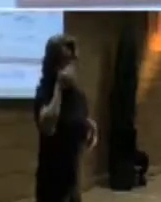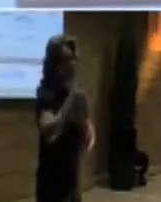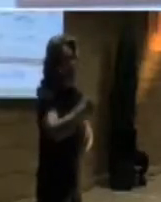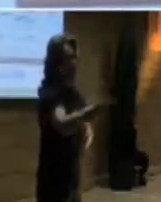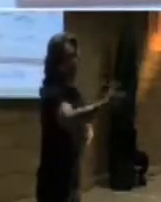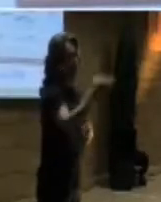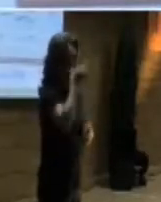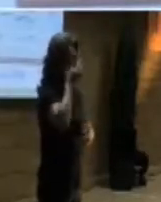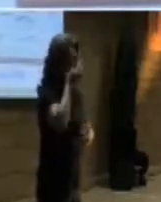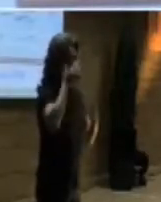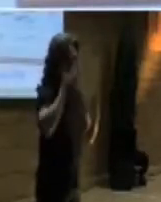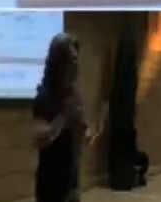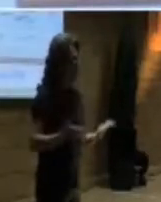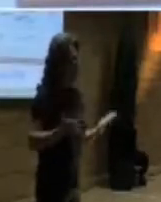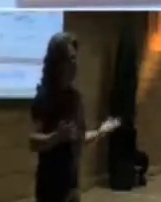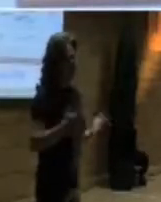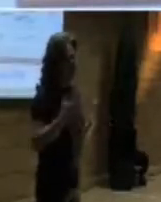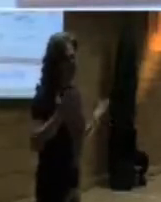intentar,